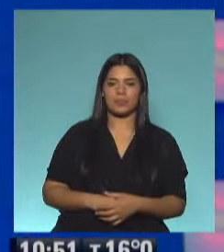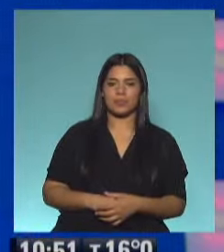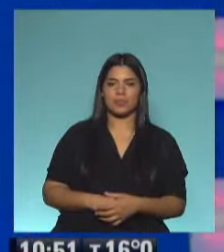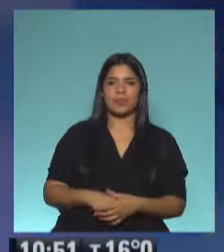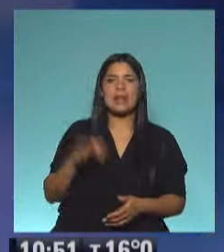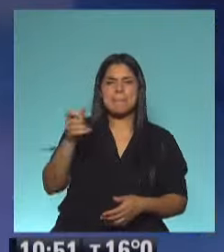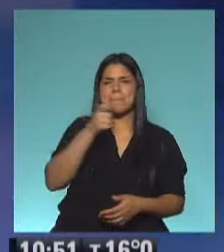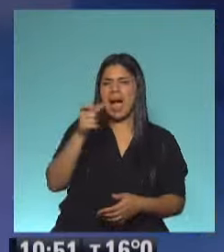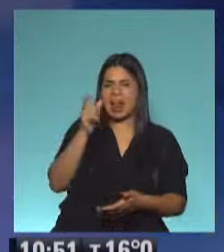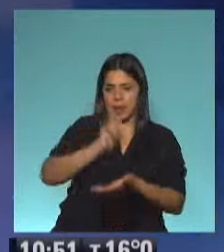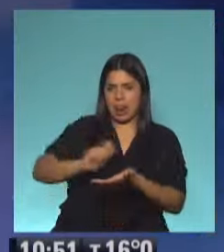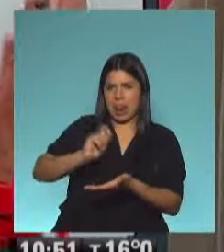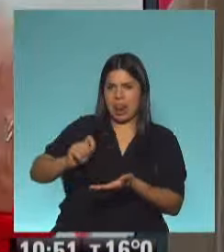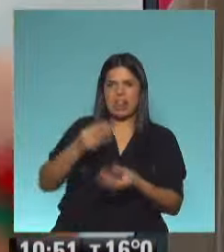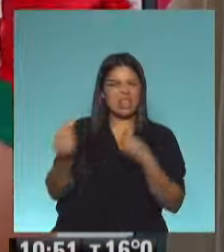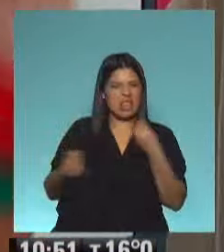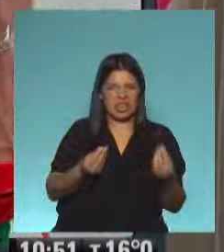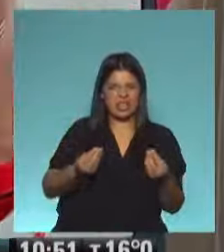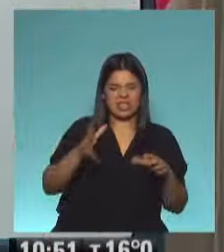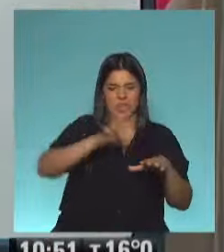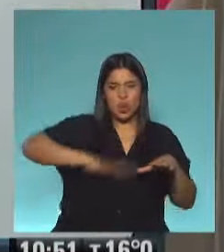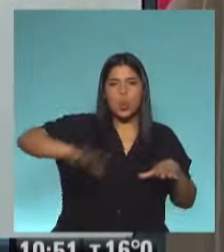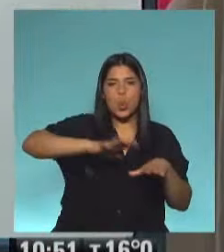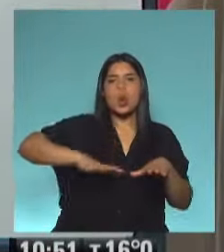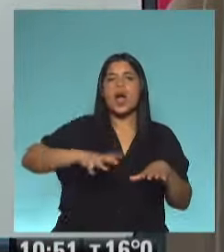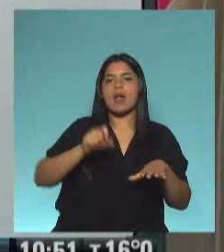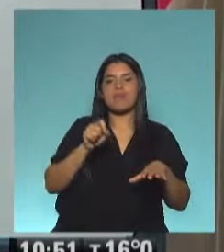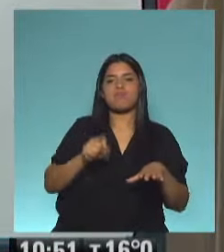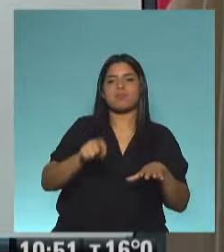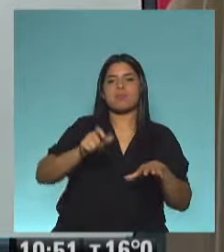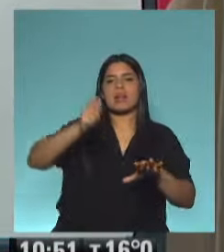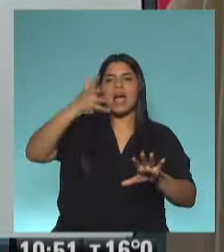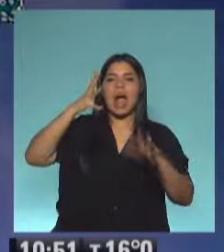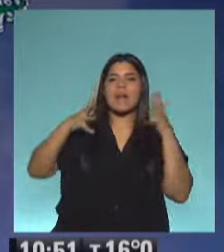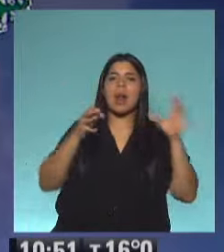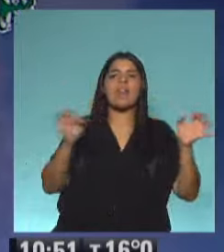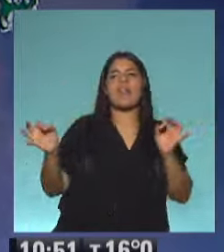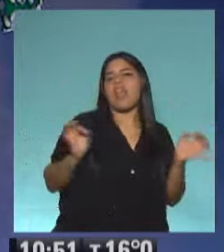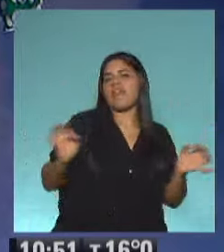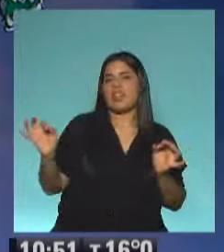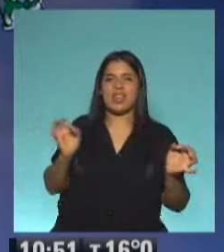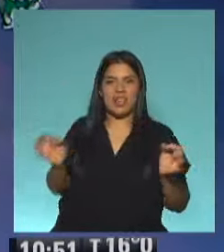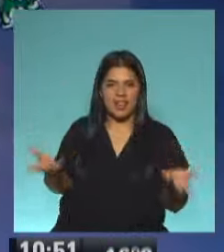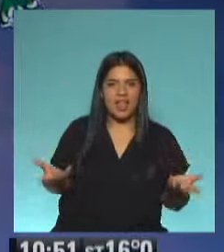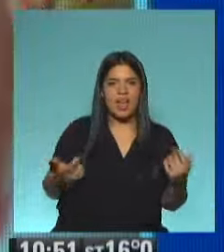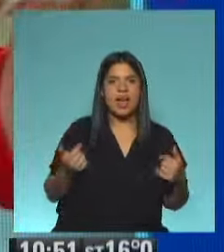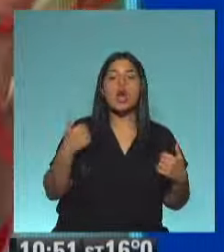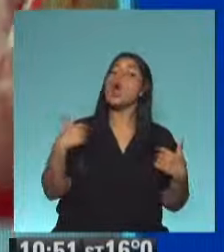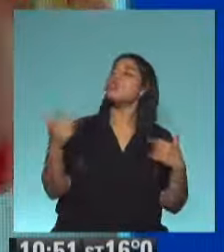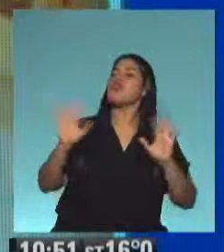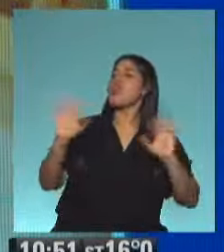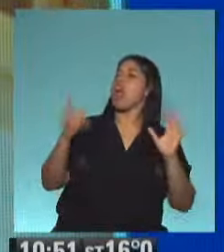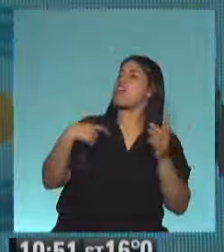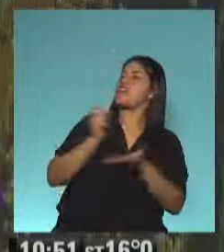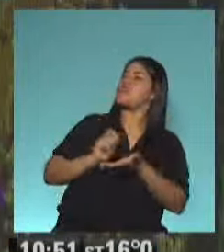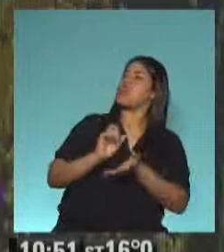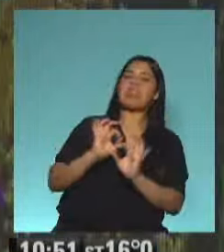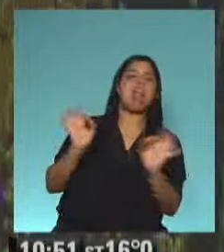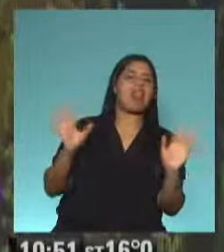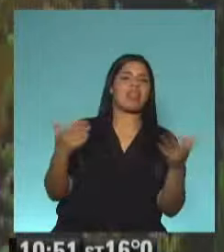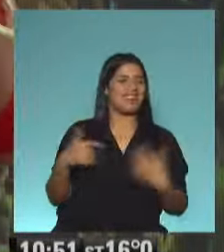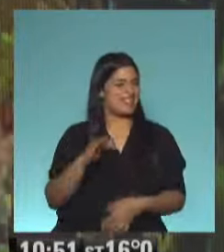Corsódromo. Que era donde sucedían los desfiles del carnaval, ¿sí? Yo no escribí ni una palabra. Ya te veo bailando. Sí, ya te